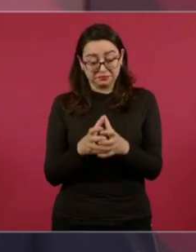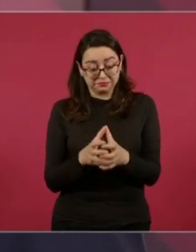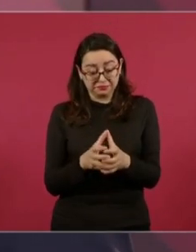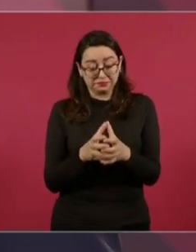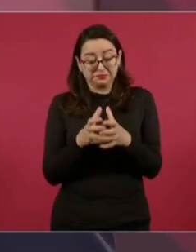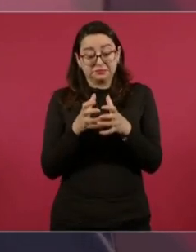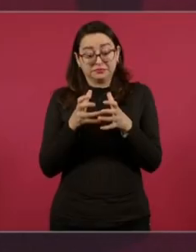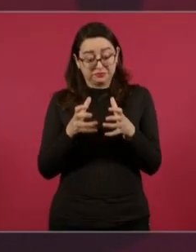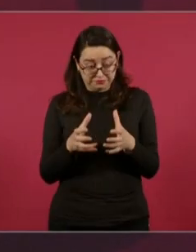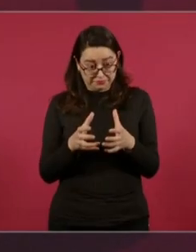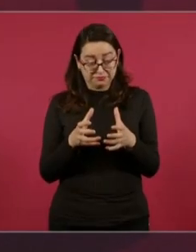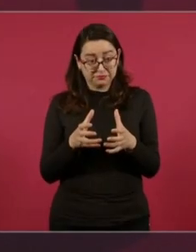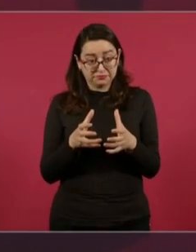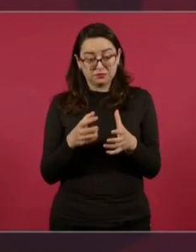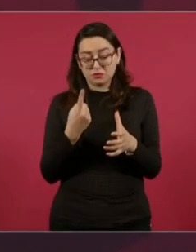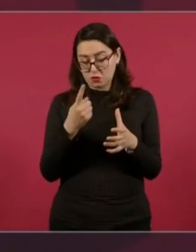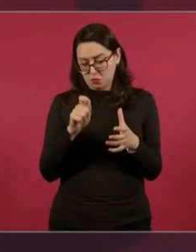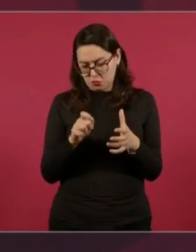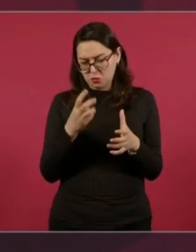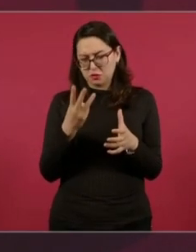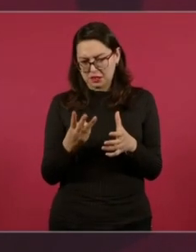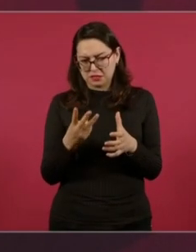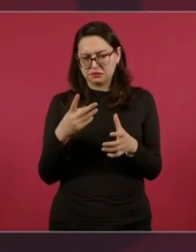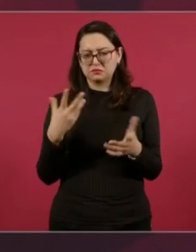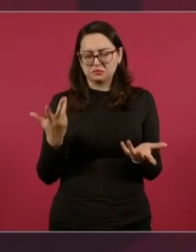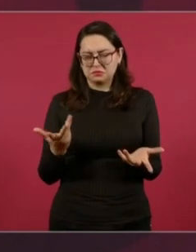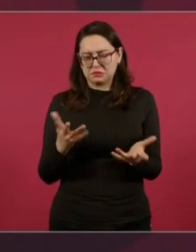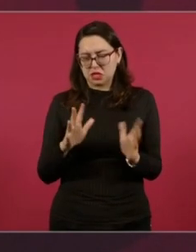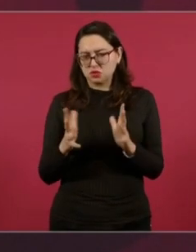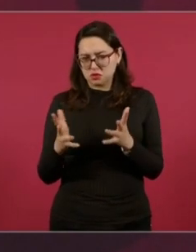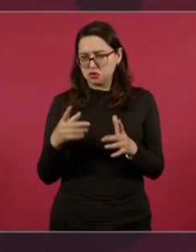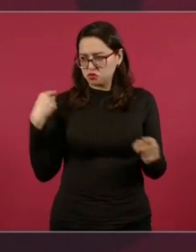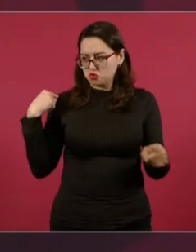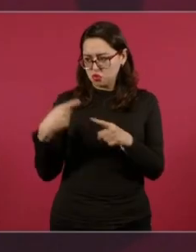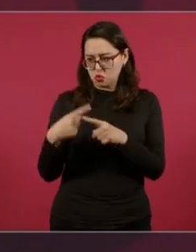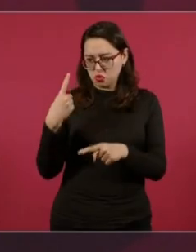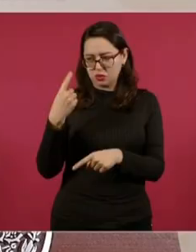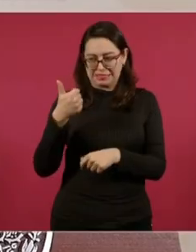es la distribución del ingreso.